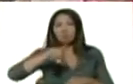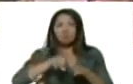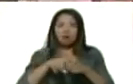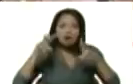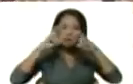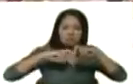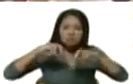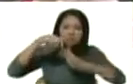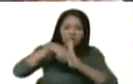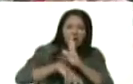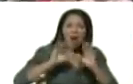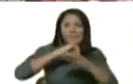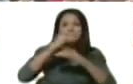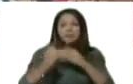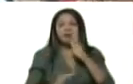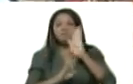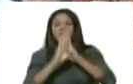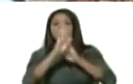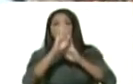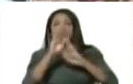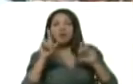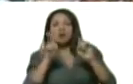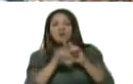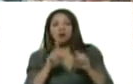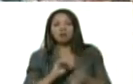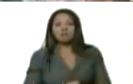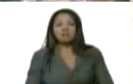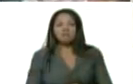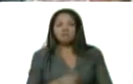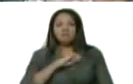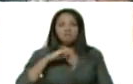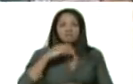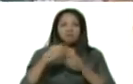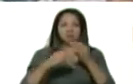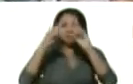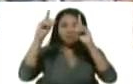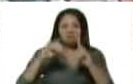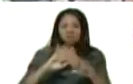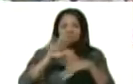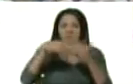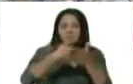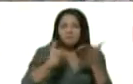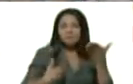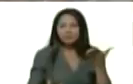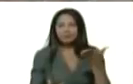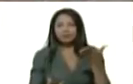revisar el plan de crecimiento y para tomar decisiones, propuestas de gobierno